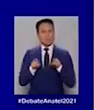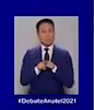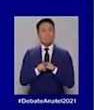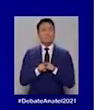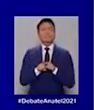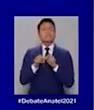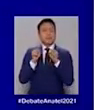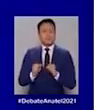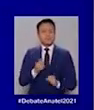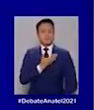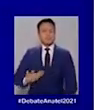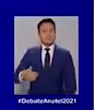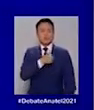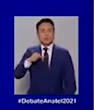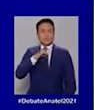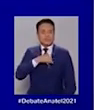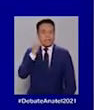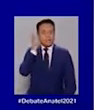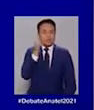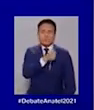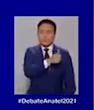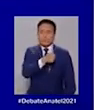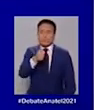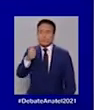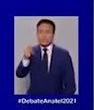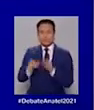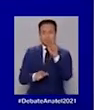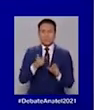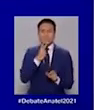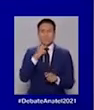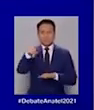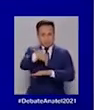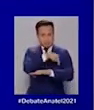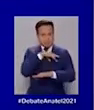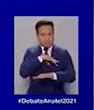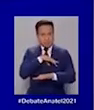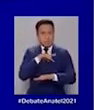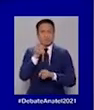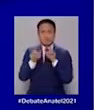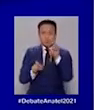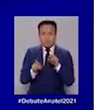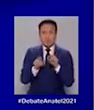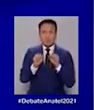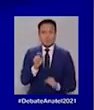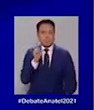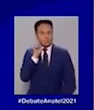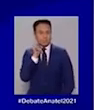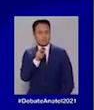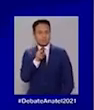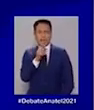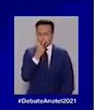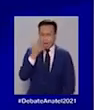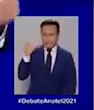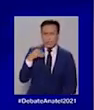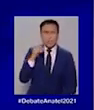Chile Podemos Más, que es la derecha tradicional, ¿cierto? Uh-huh. Hacen una cantidad importante, que más o menos, ¿cierto?,